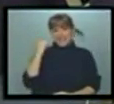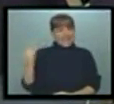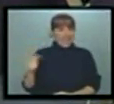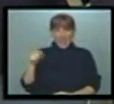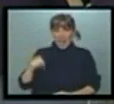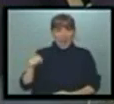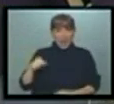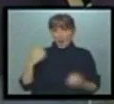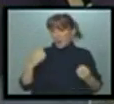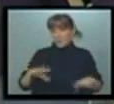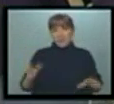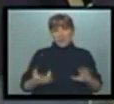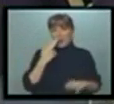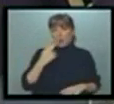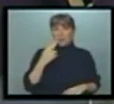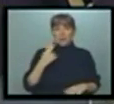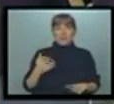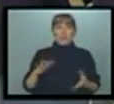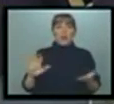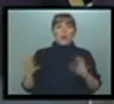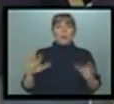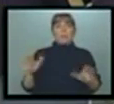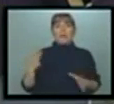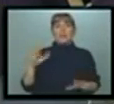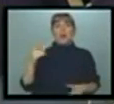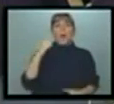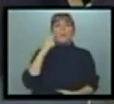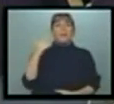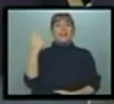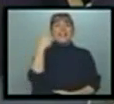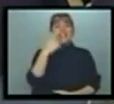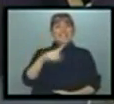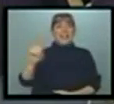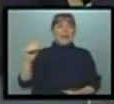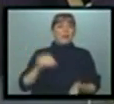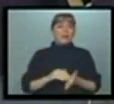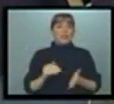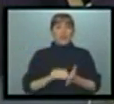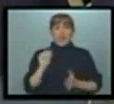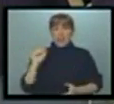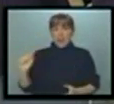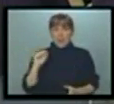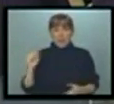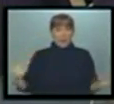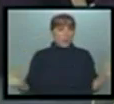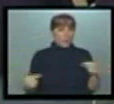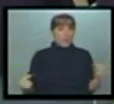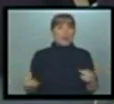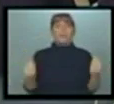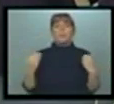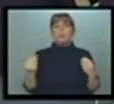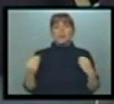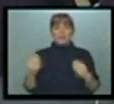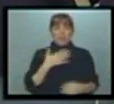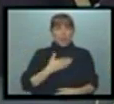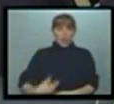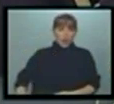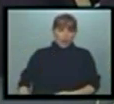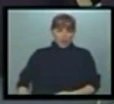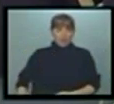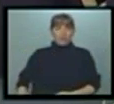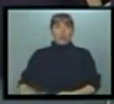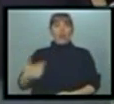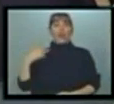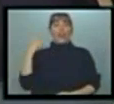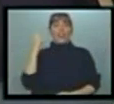es el nuevo escenario. Hay 1.100 millones de pesos en danza. Esa es la discusión. ¿Por qué? Porque el gobierno decidió,